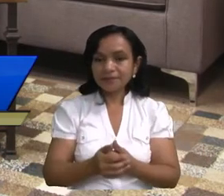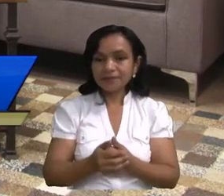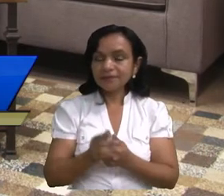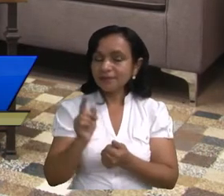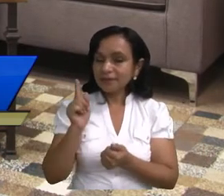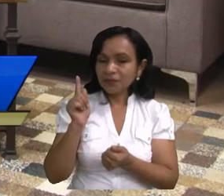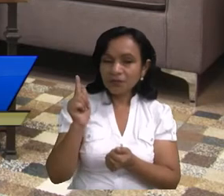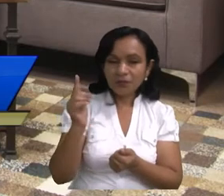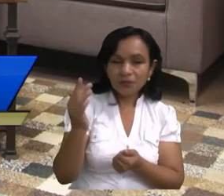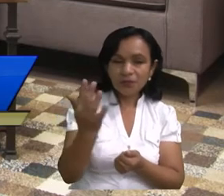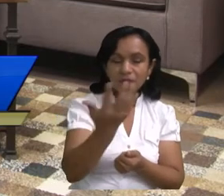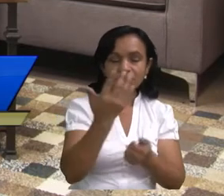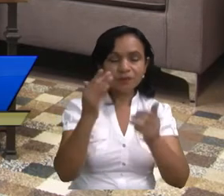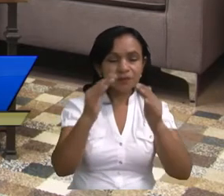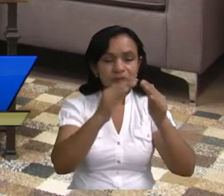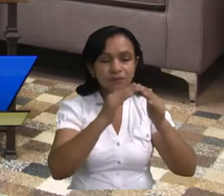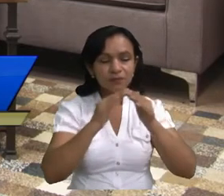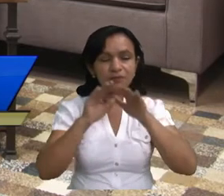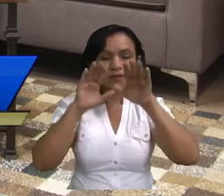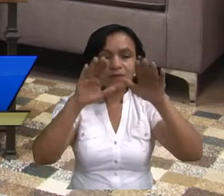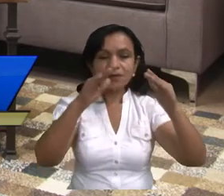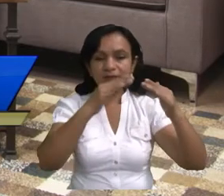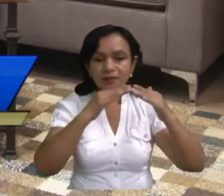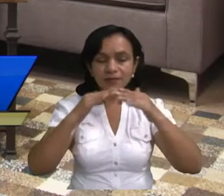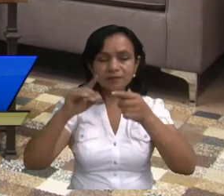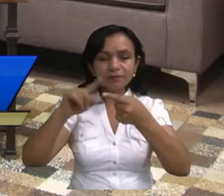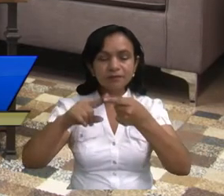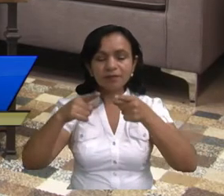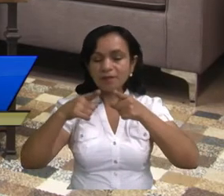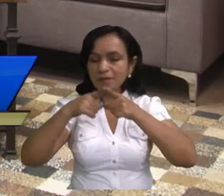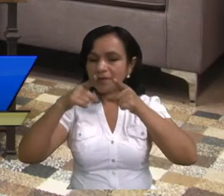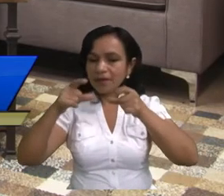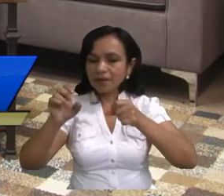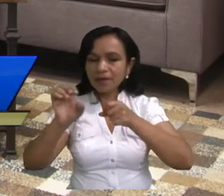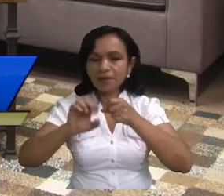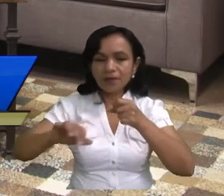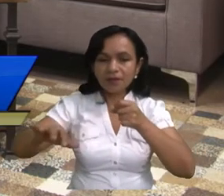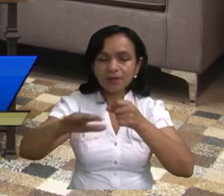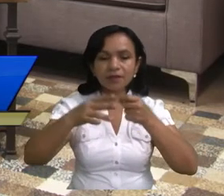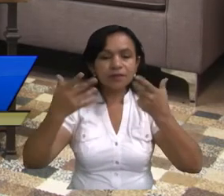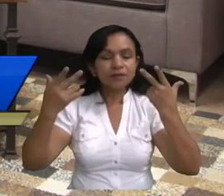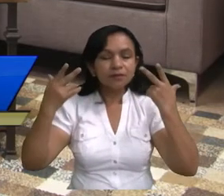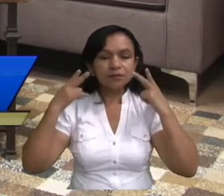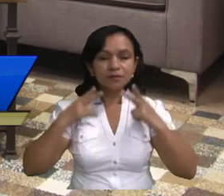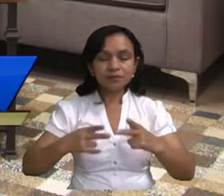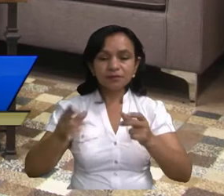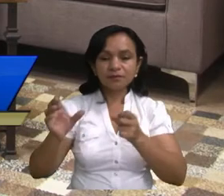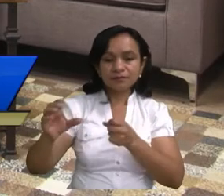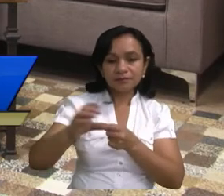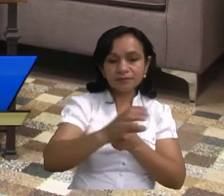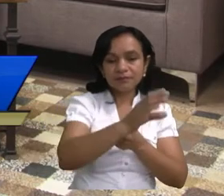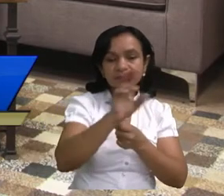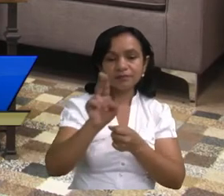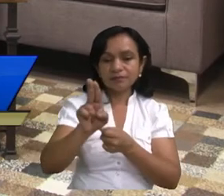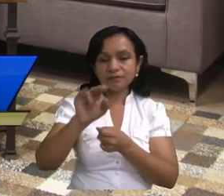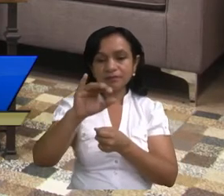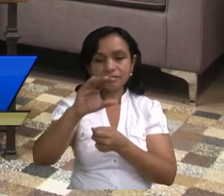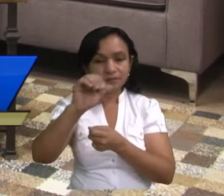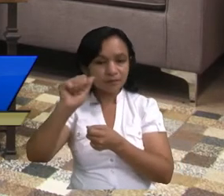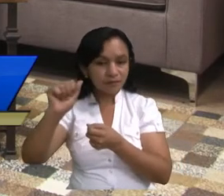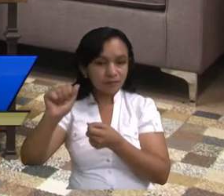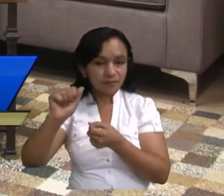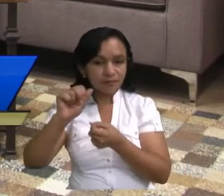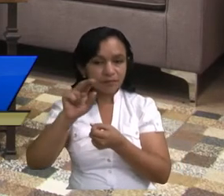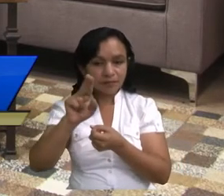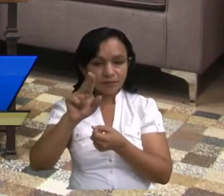en la UNAM León, las facultades regionales de la UNAM Managua, en Estelí, Chontales y Carazo, la UNIAP también, y paralelo